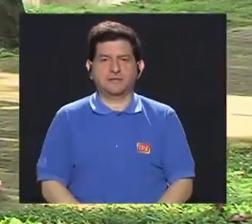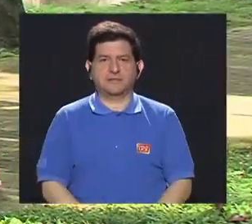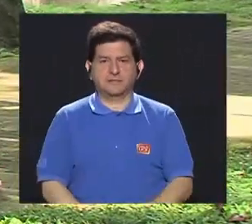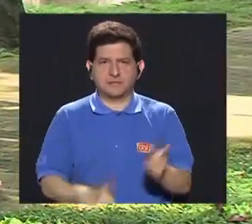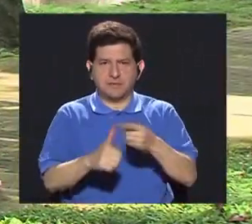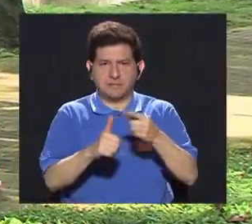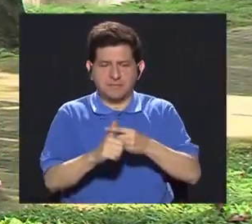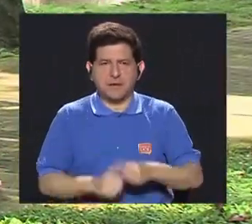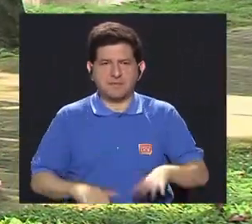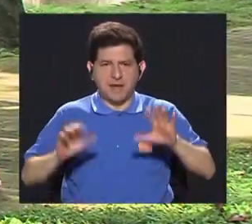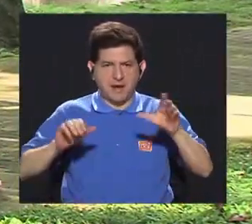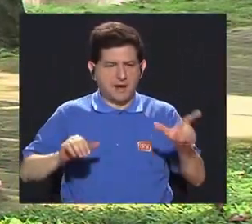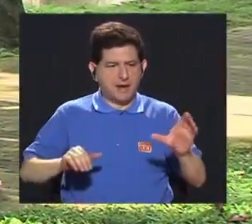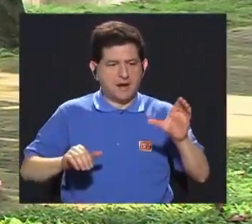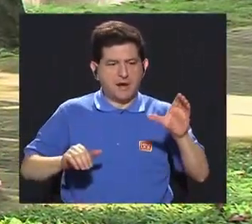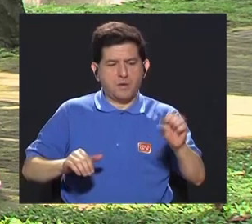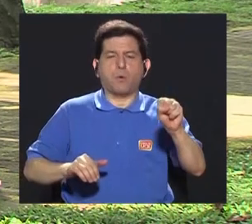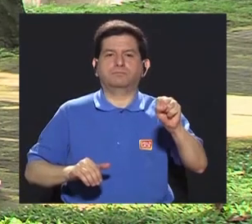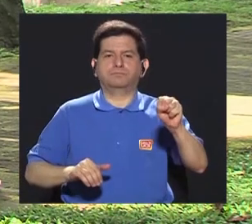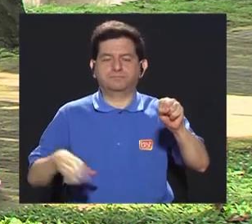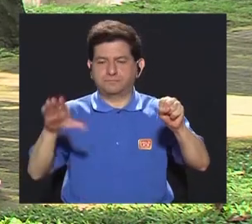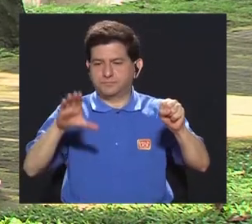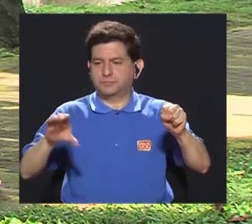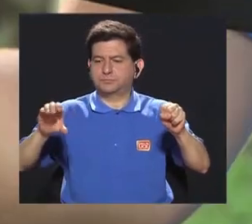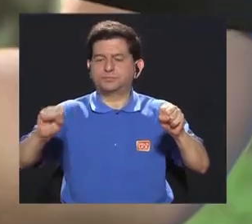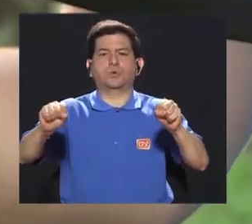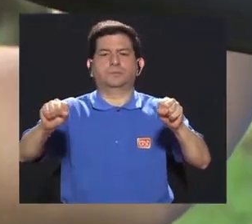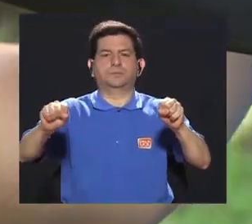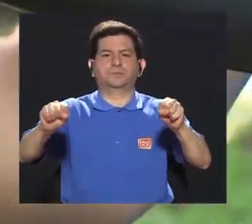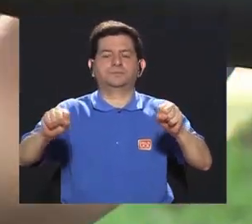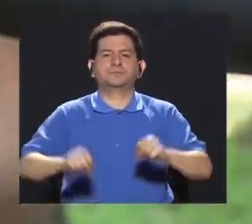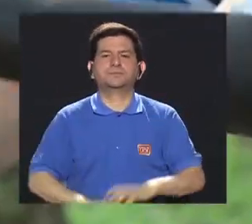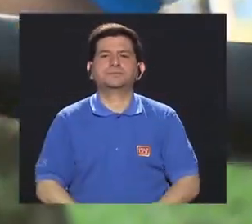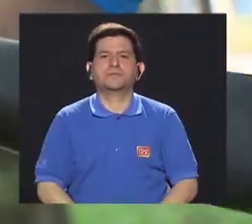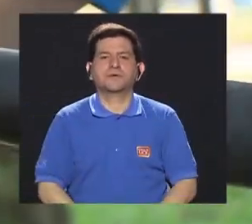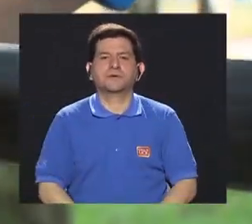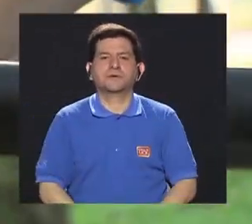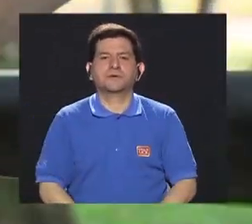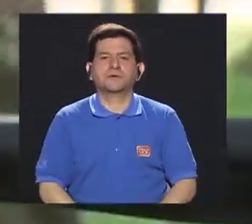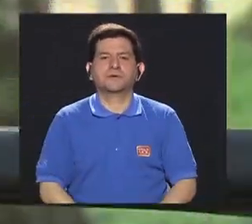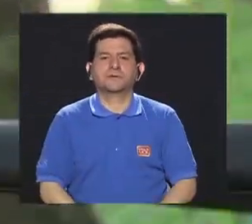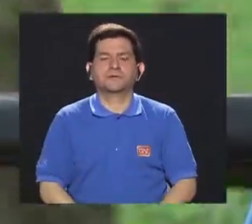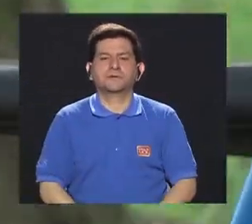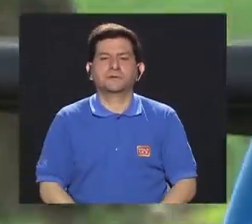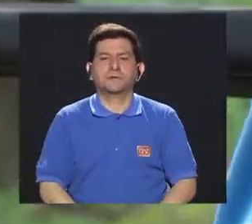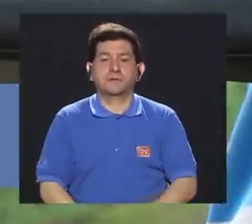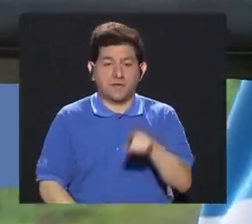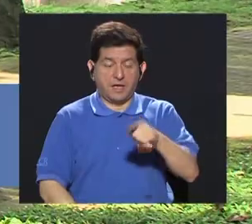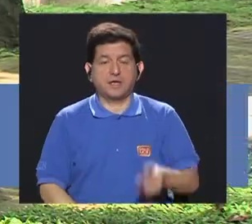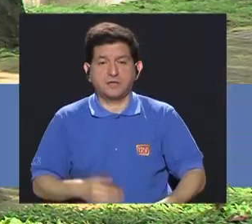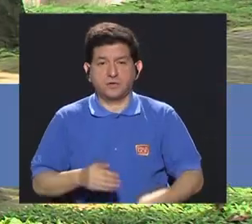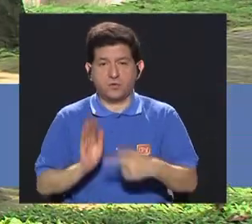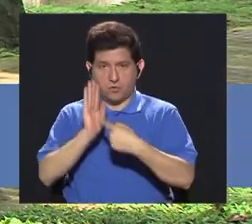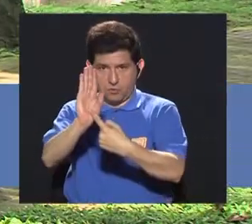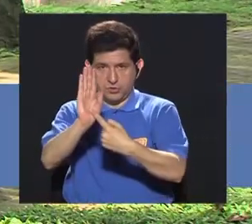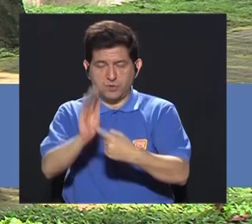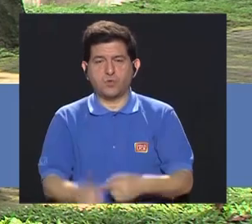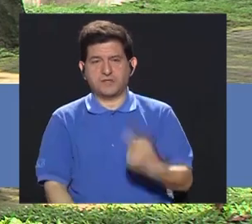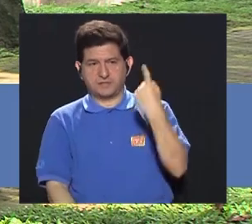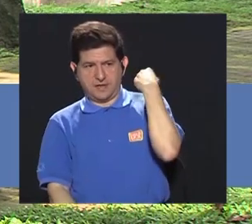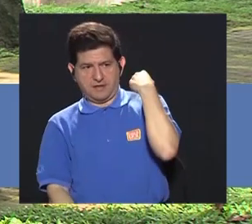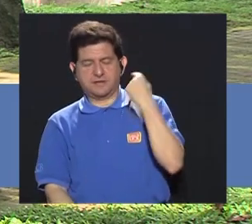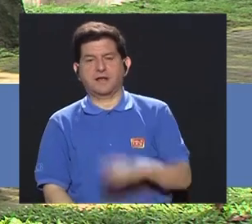las bandas, ¿verdad? El primer agarre que vamos a hacer es el dedo pulgar va por debajo y cerramos toda la mano. Llevamos la banda hacia